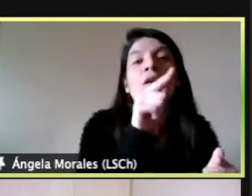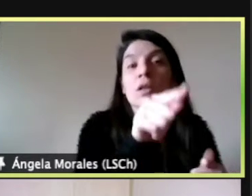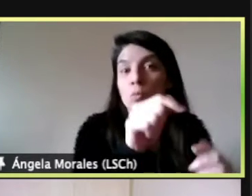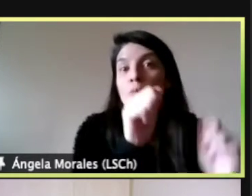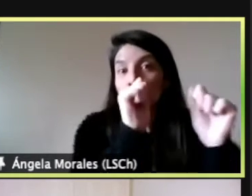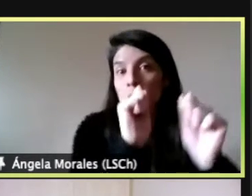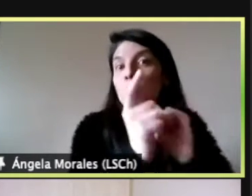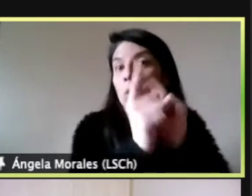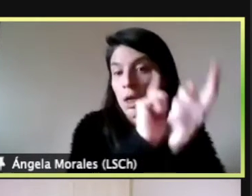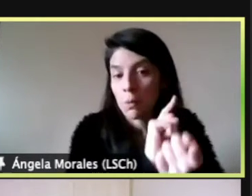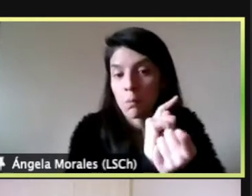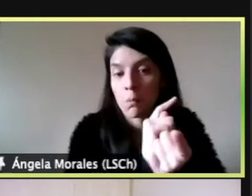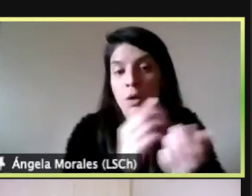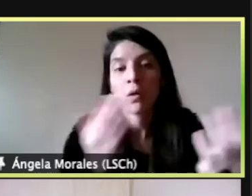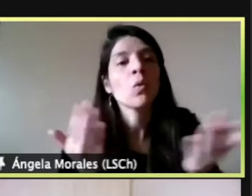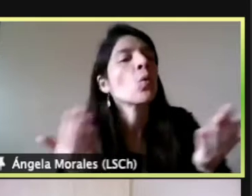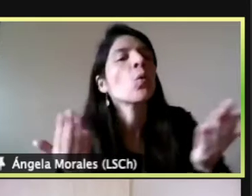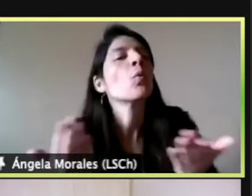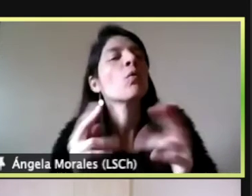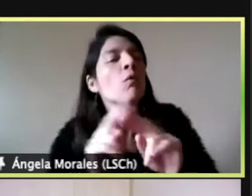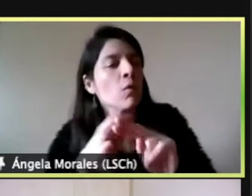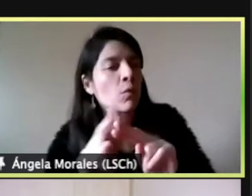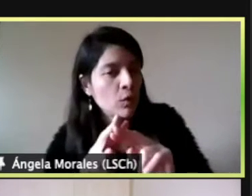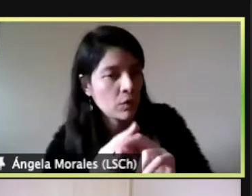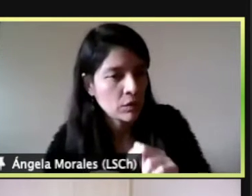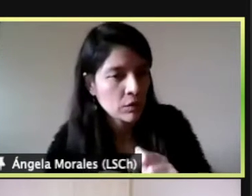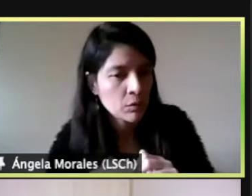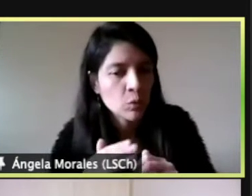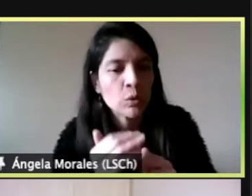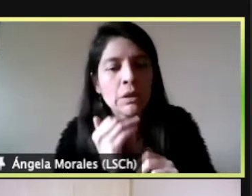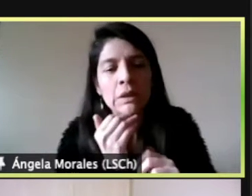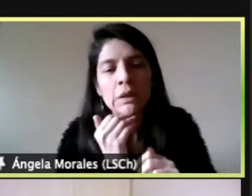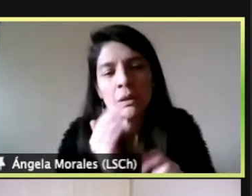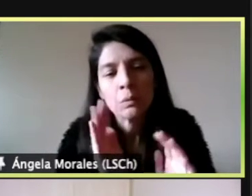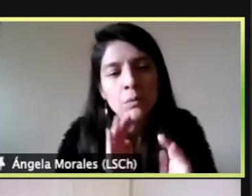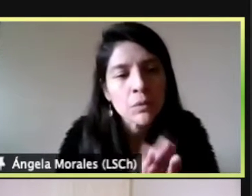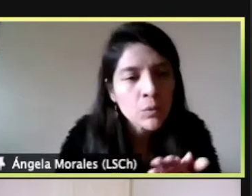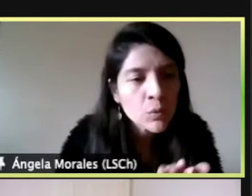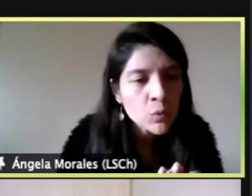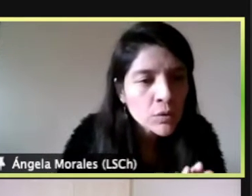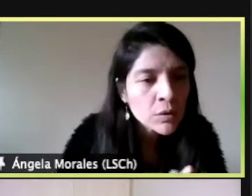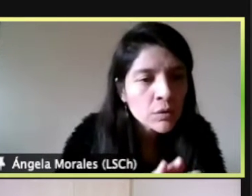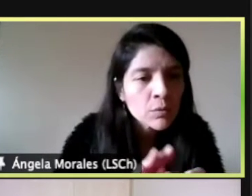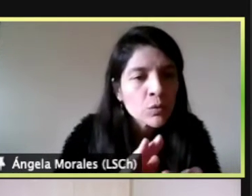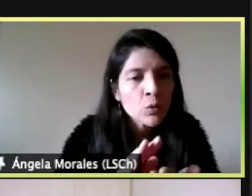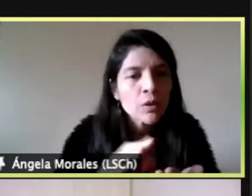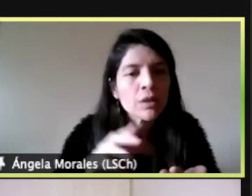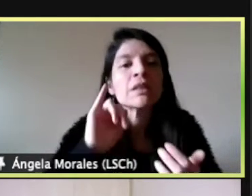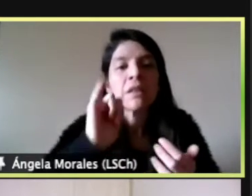una fórmula que se llama si-error. ¿Ya? Fórmula si-error. Si yo